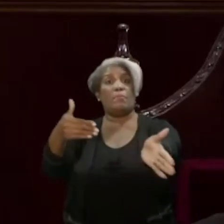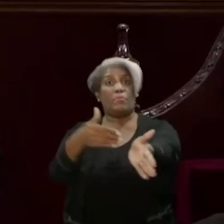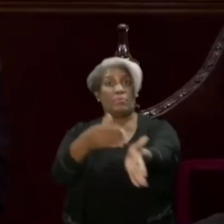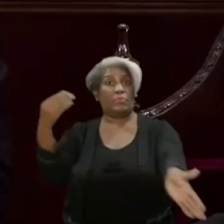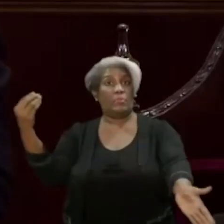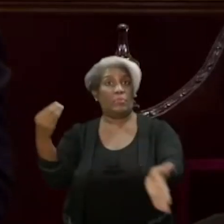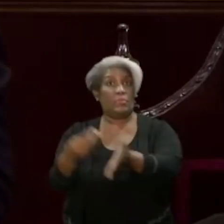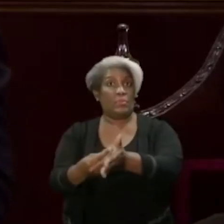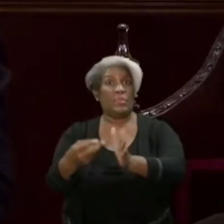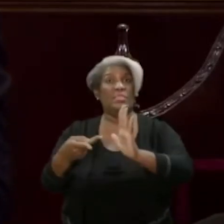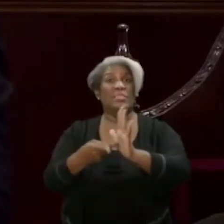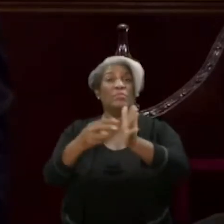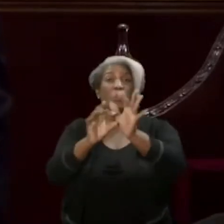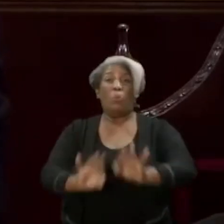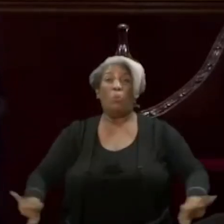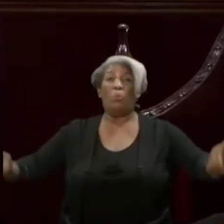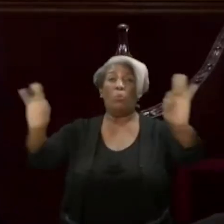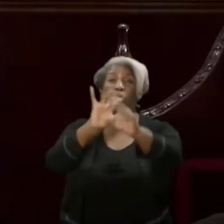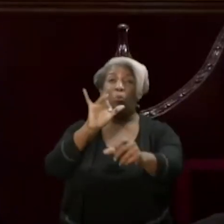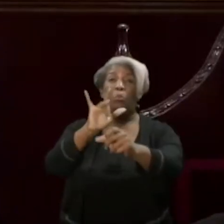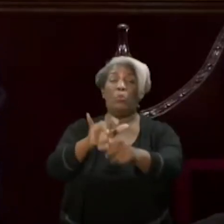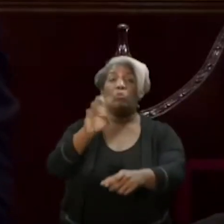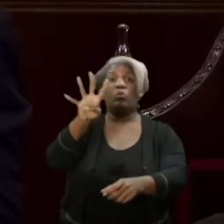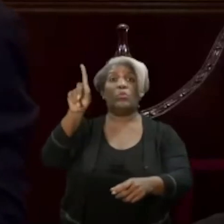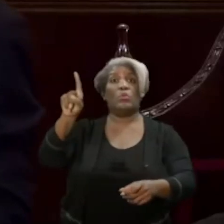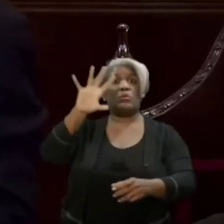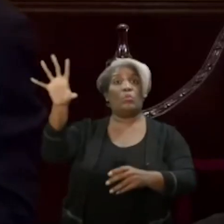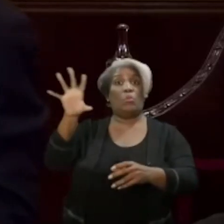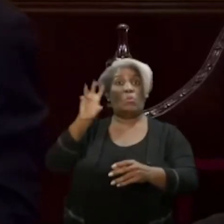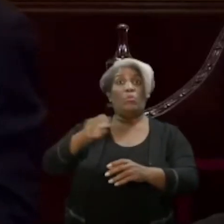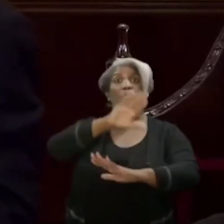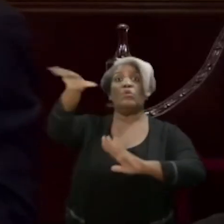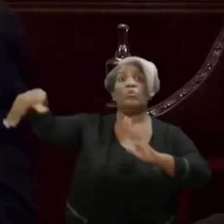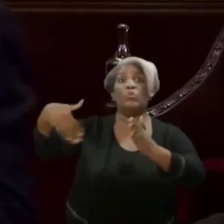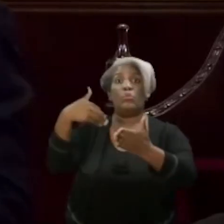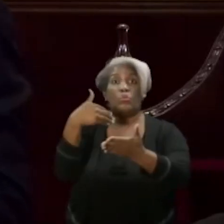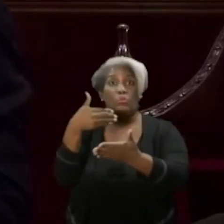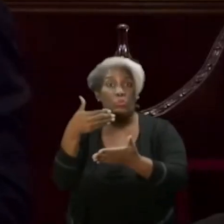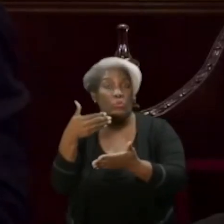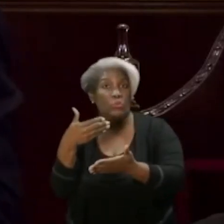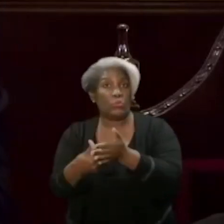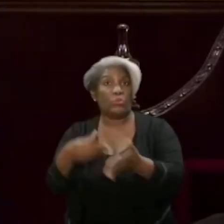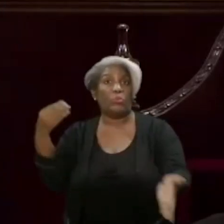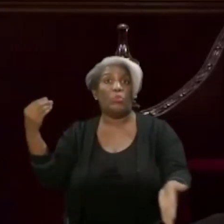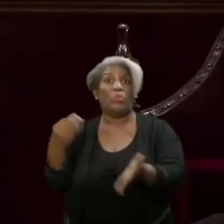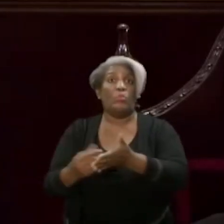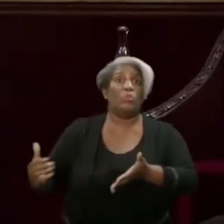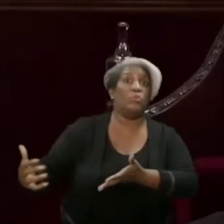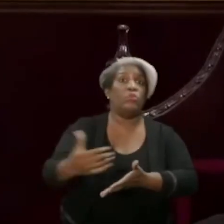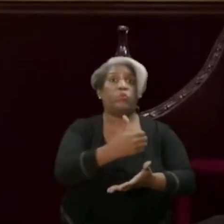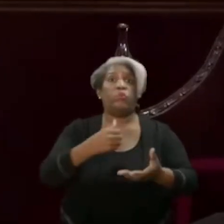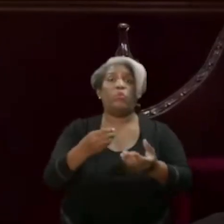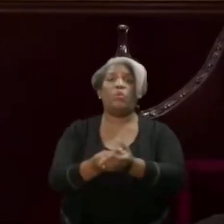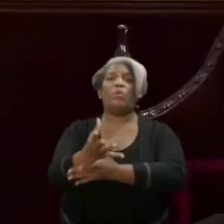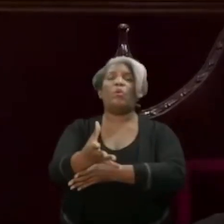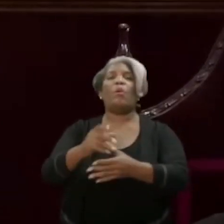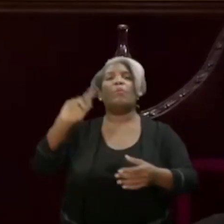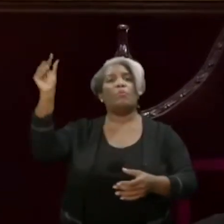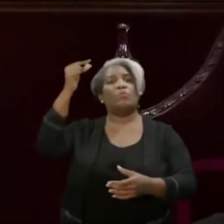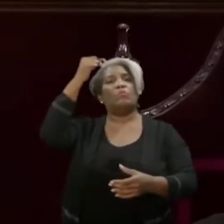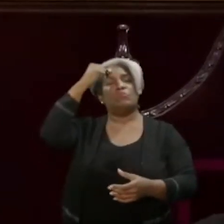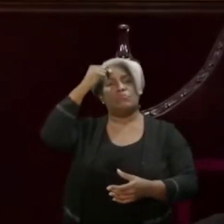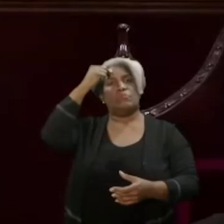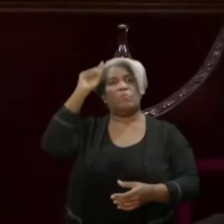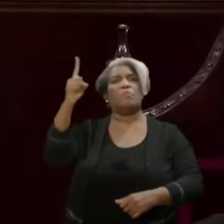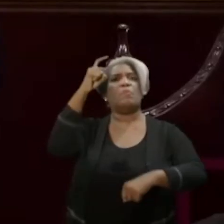una importante participación del 41% en el monto total adjudicado de las compras públicas. Por primera vez